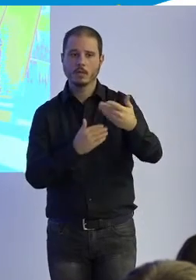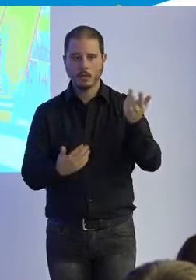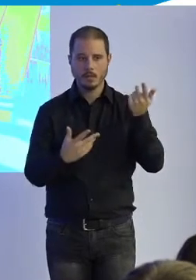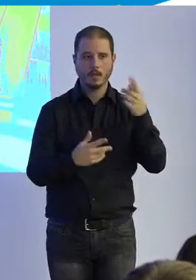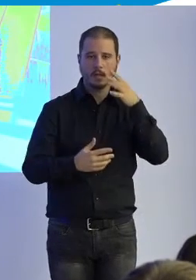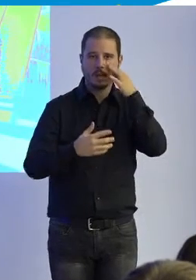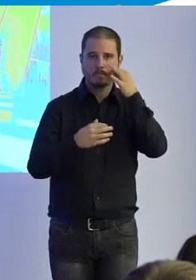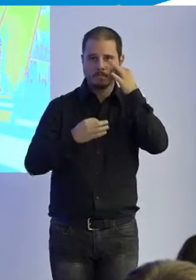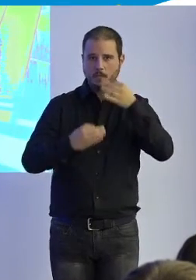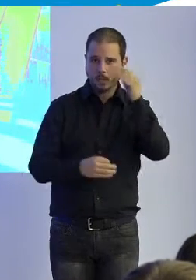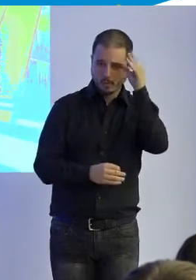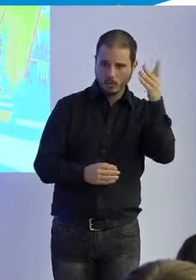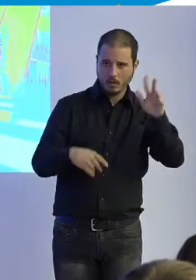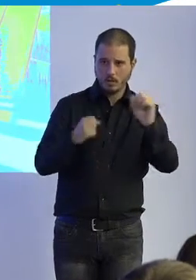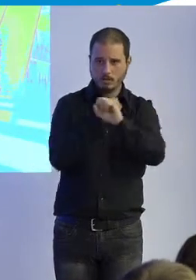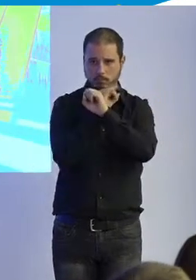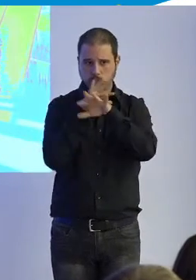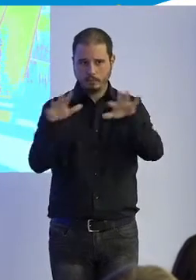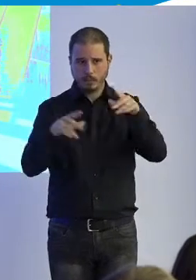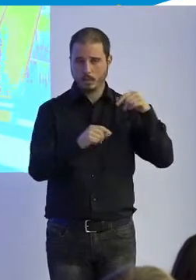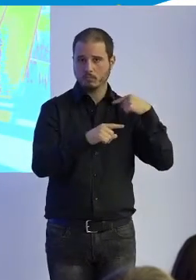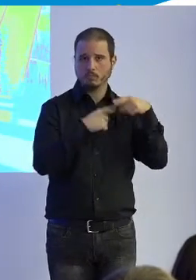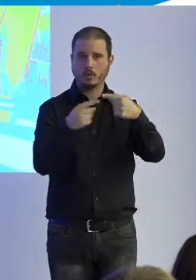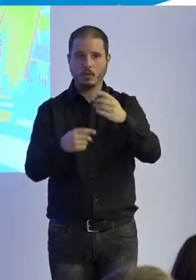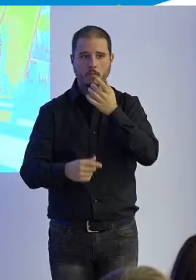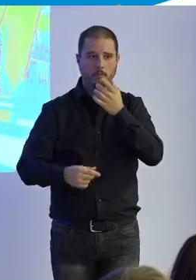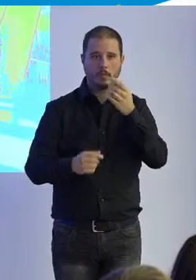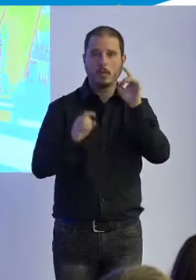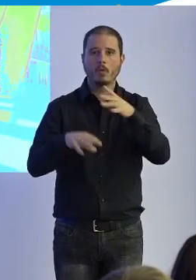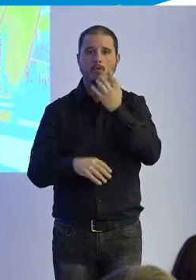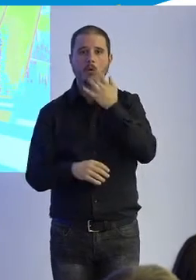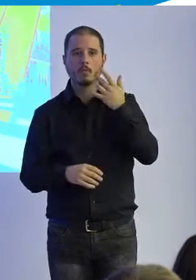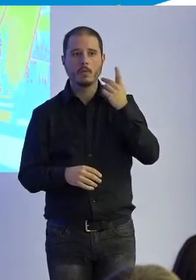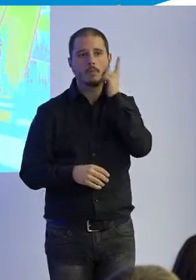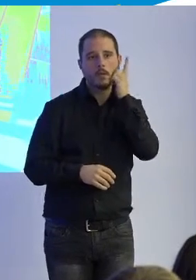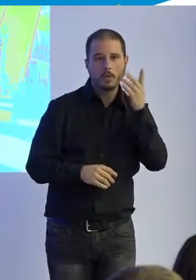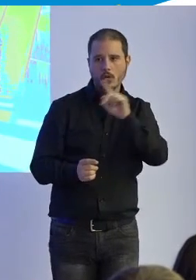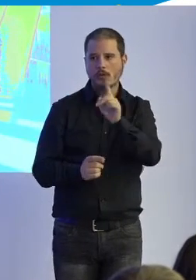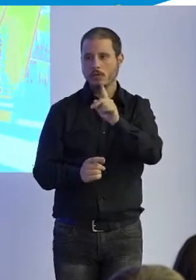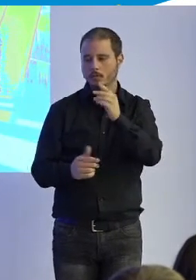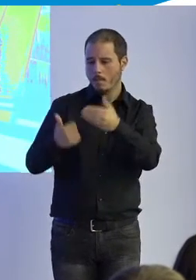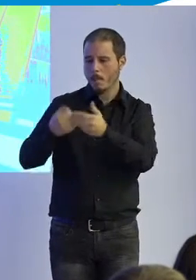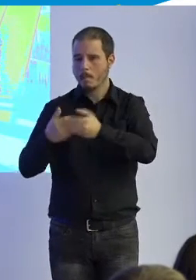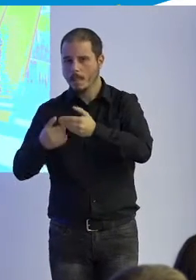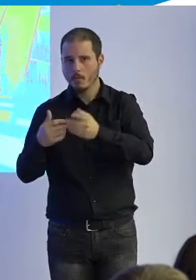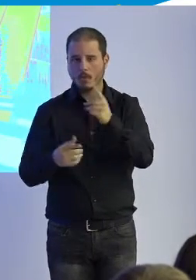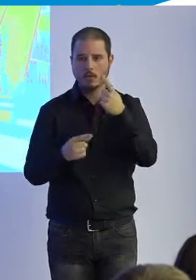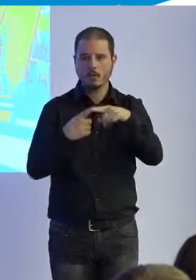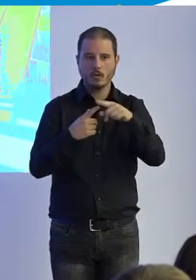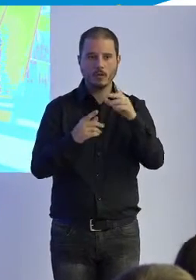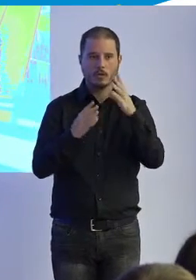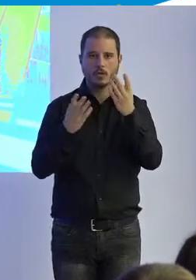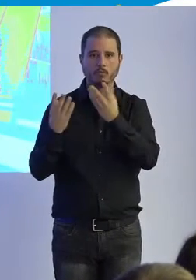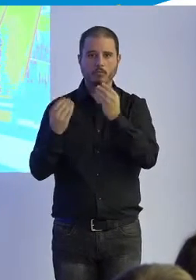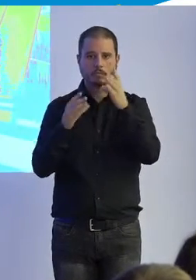algo masivo de aplicación diaria como usamos un móvil? No de videojuegos o de cuestiones más concretas que has ido comentando, que